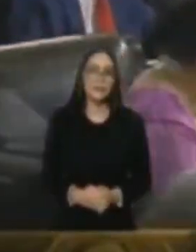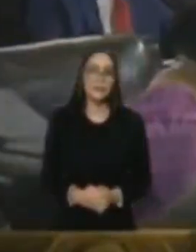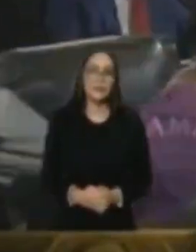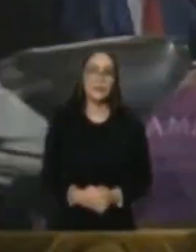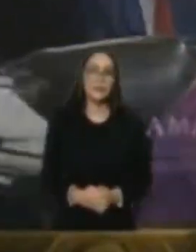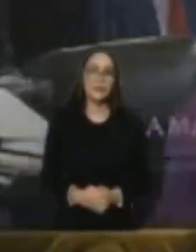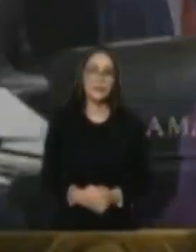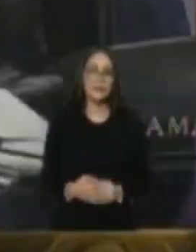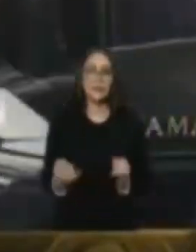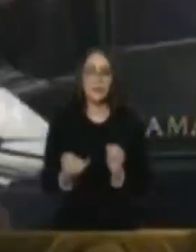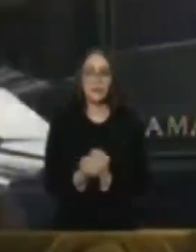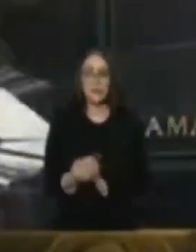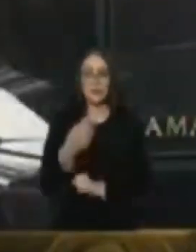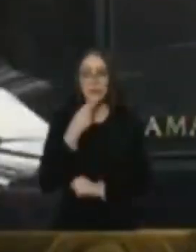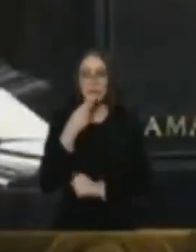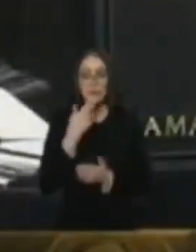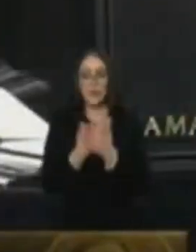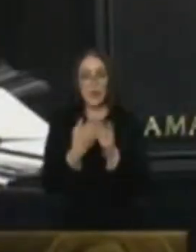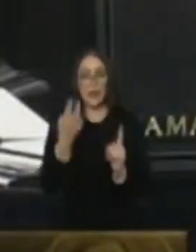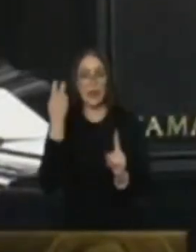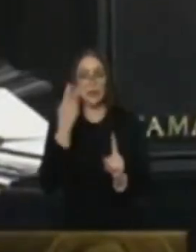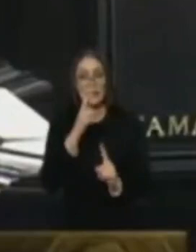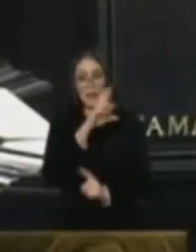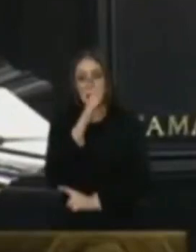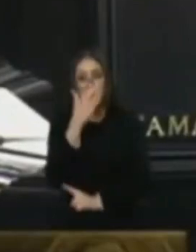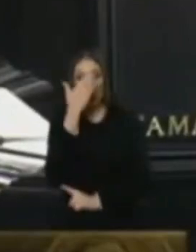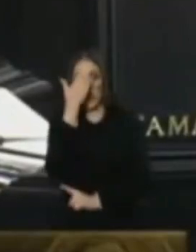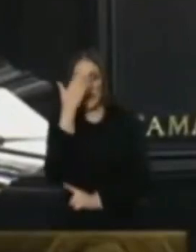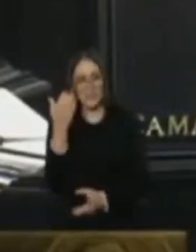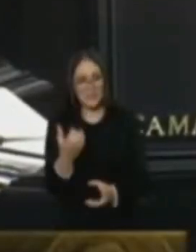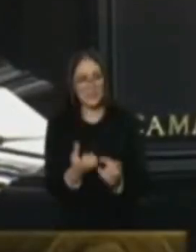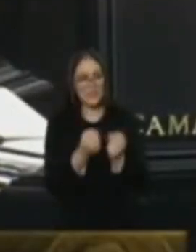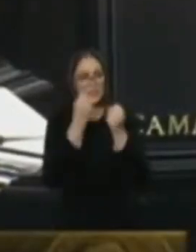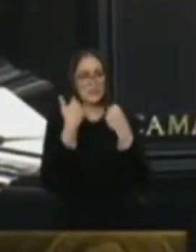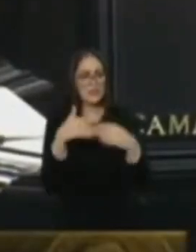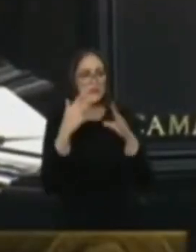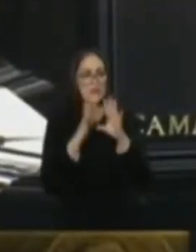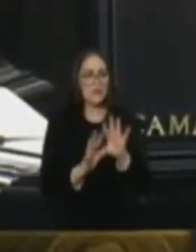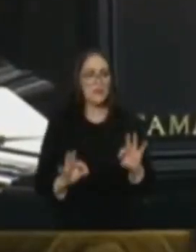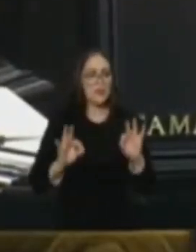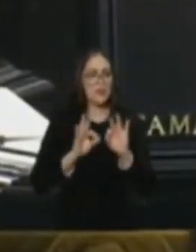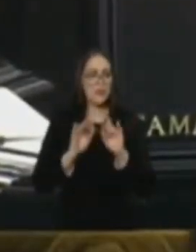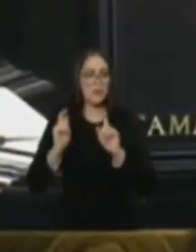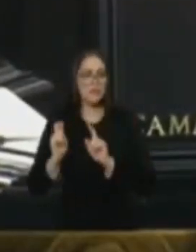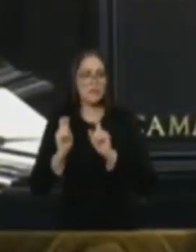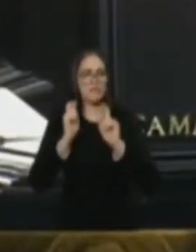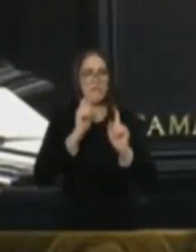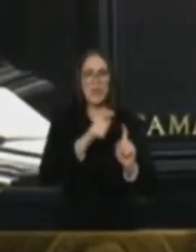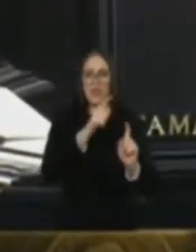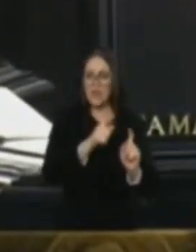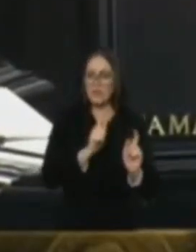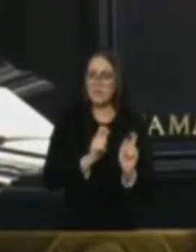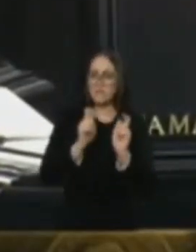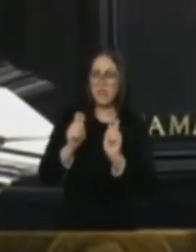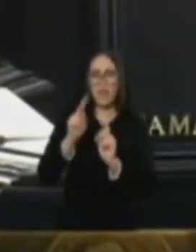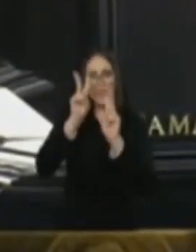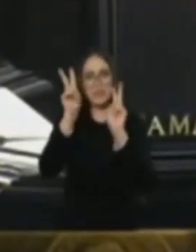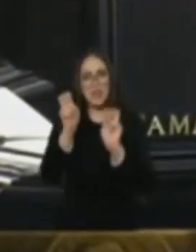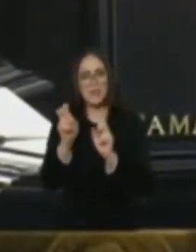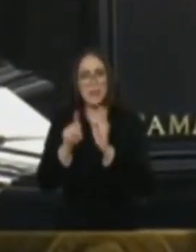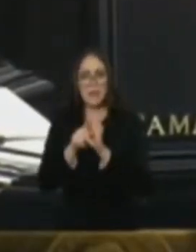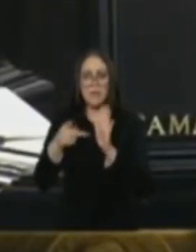Sirva también este reconocimiento para rescatar el legado tan importante que ha otorgado al periodismo mexicano.